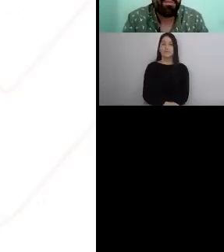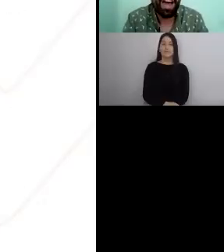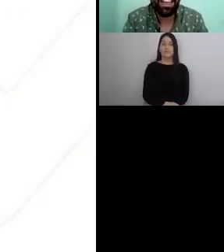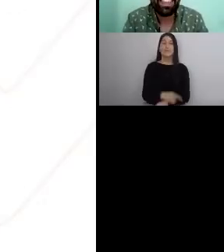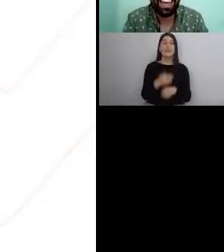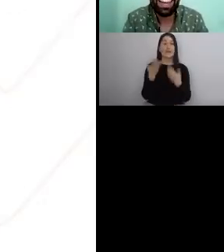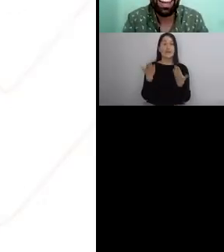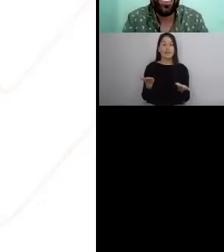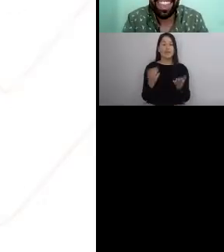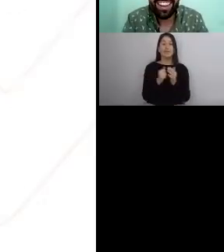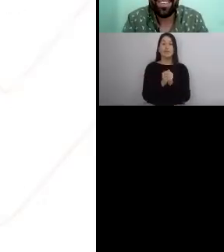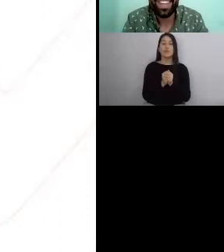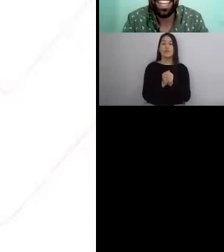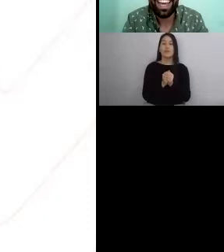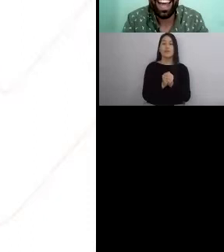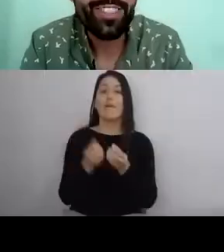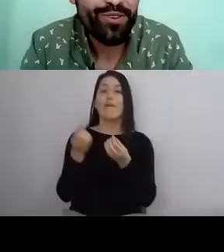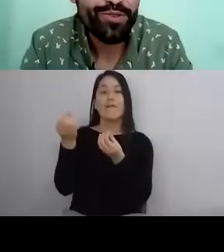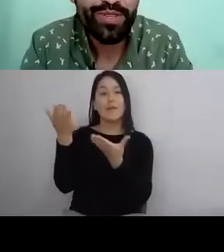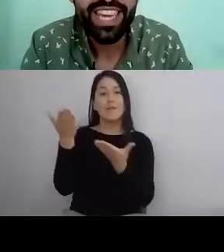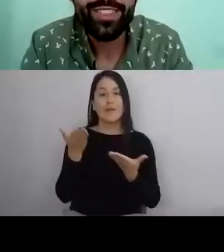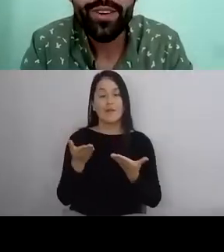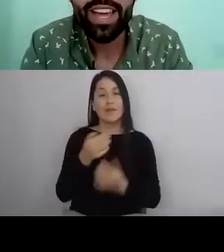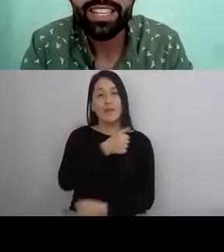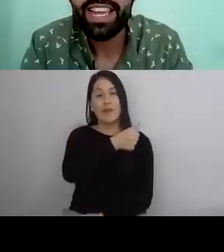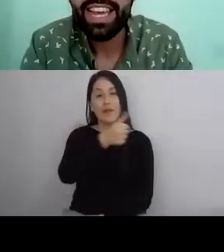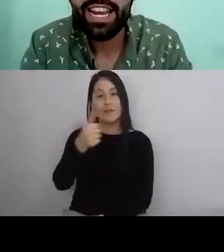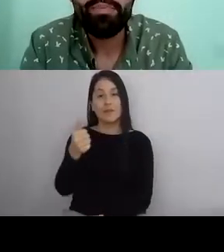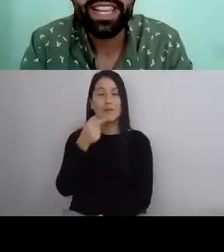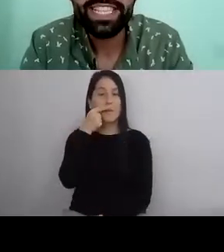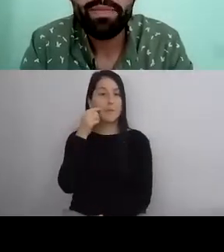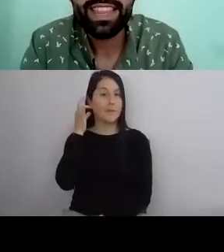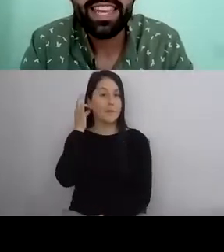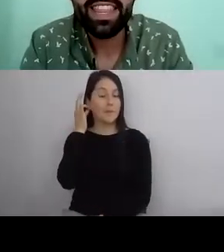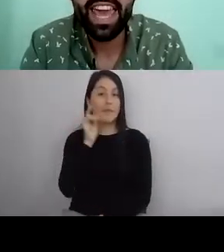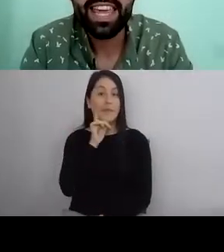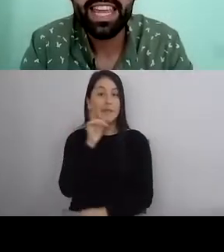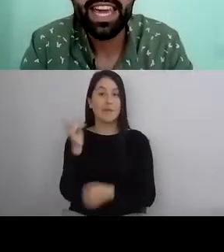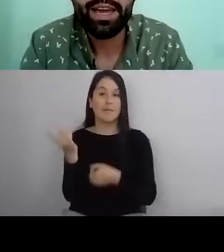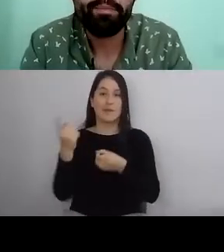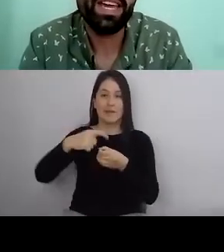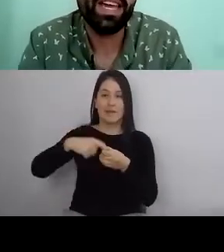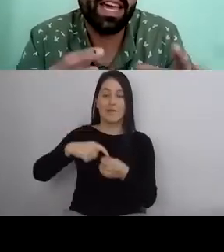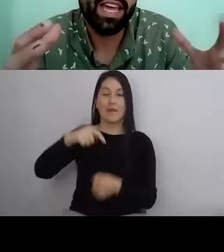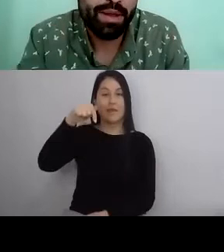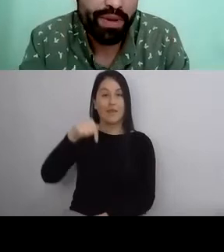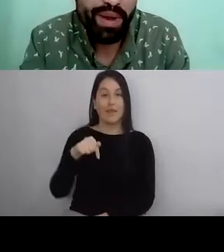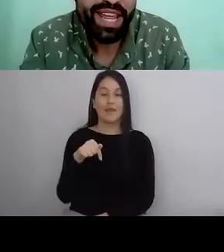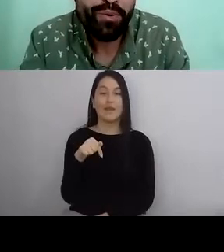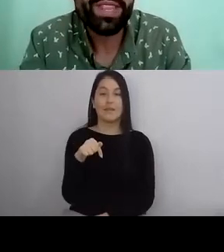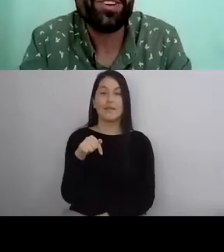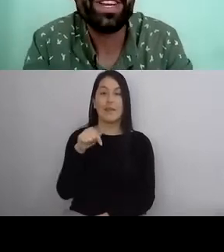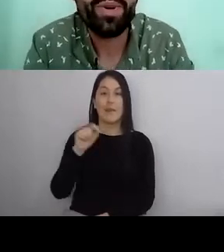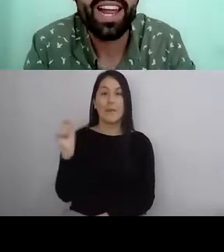Entonces vamos a dar la cordial bienvenida a todos y a todas los participantes de este